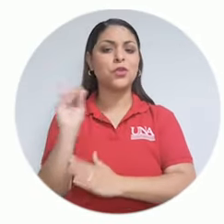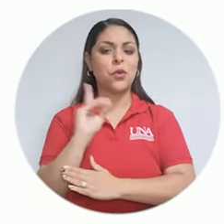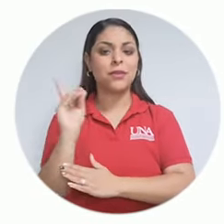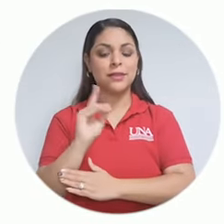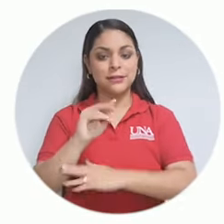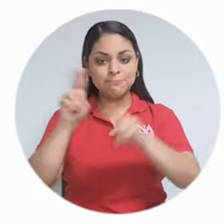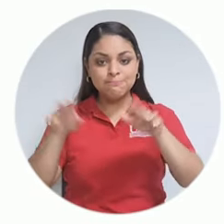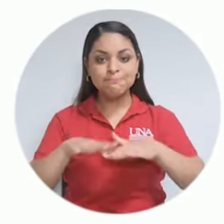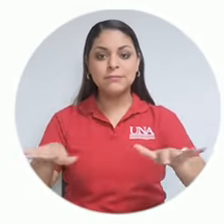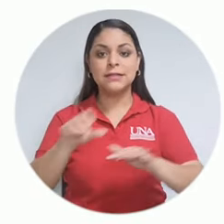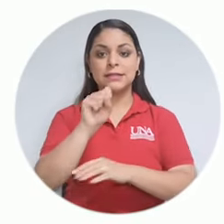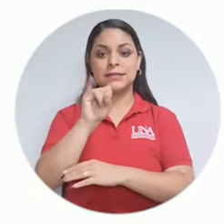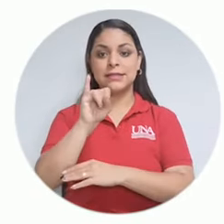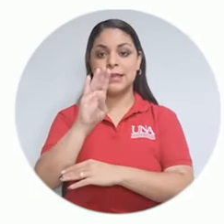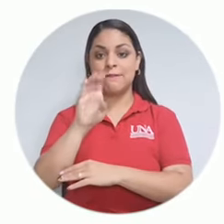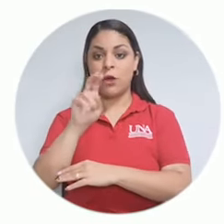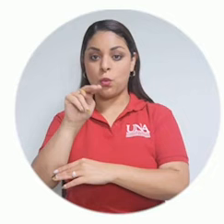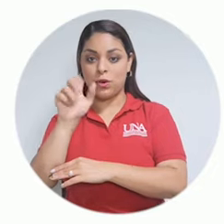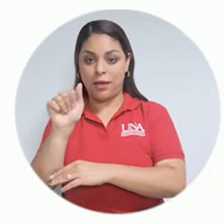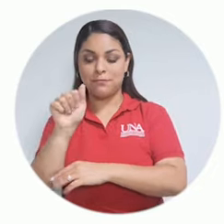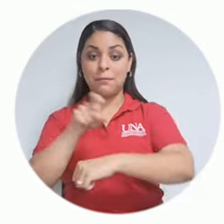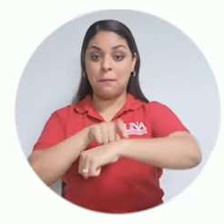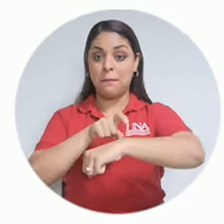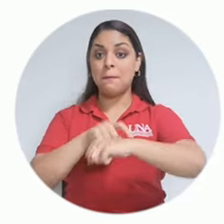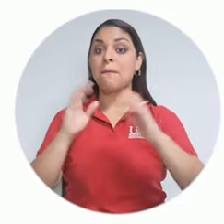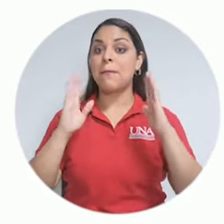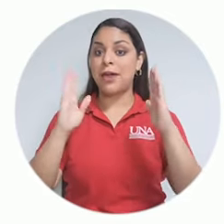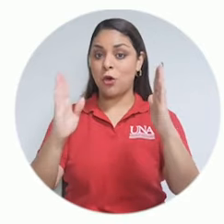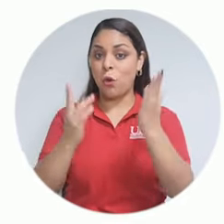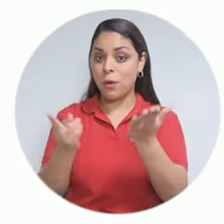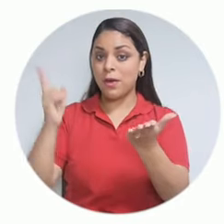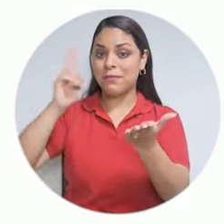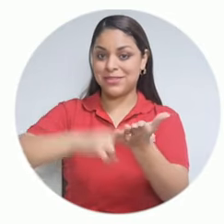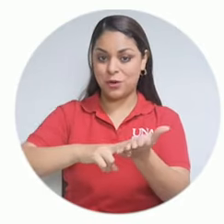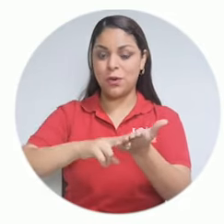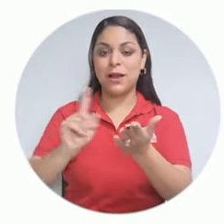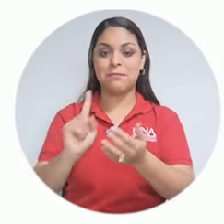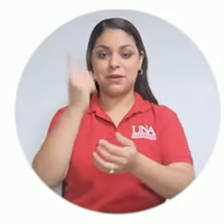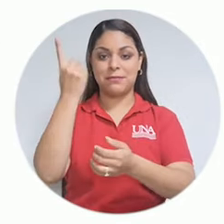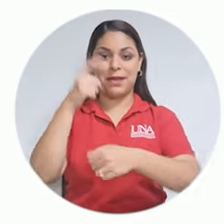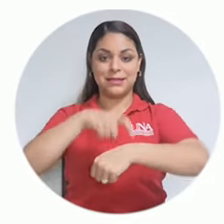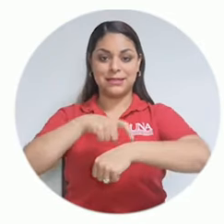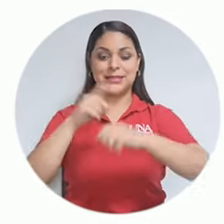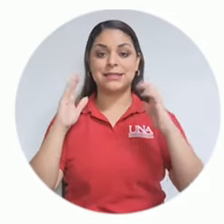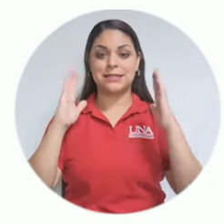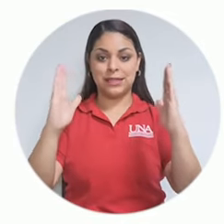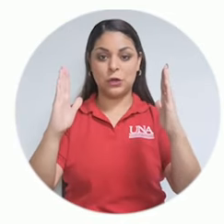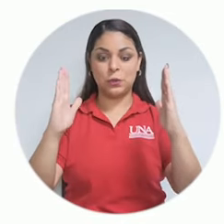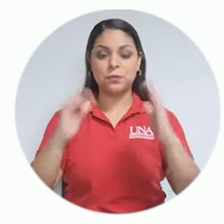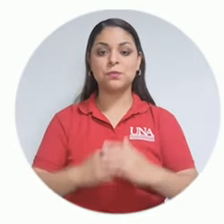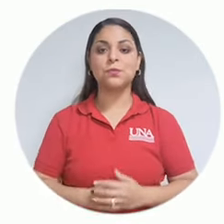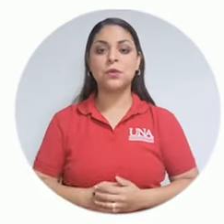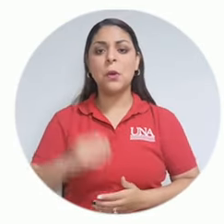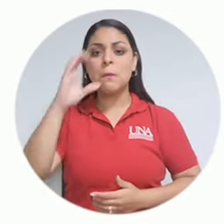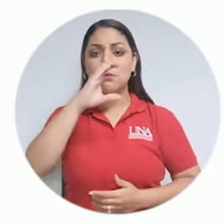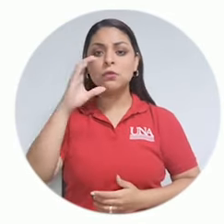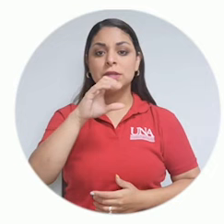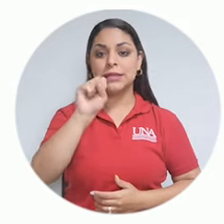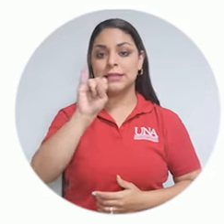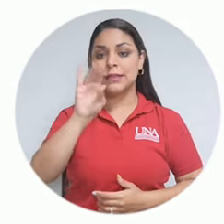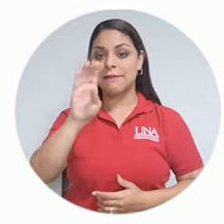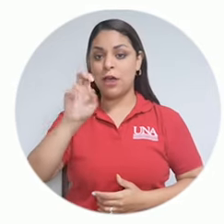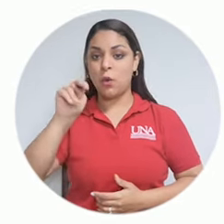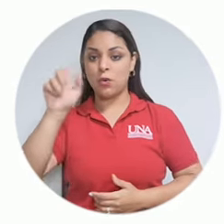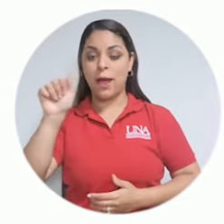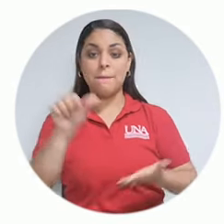en el CIBEUNA, en el periodo ordinario de su matrícula del primer ciclo. Ubique el CIBEUNA en el